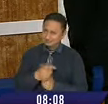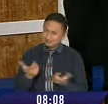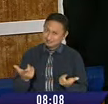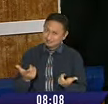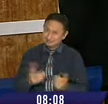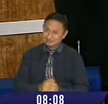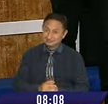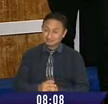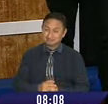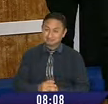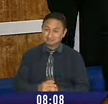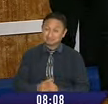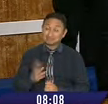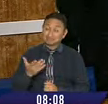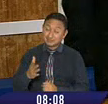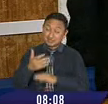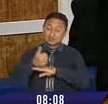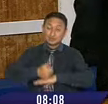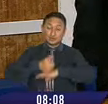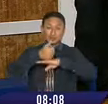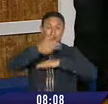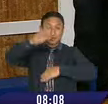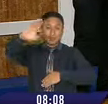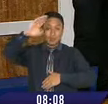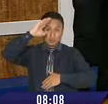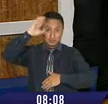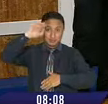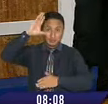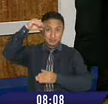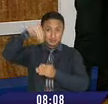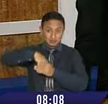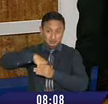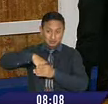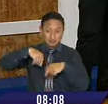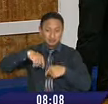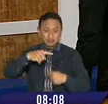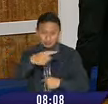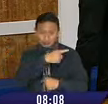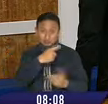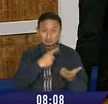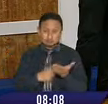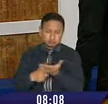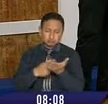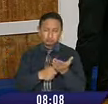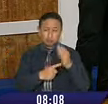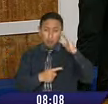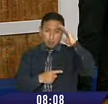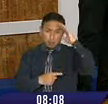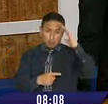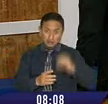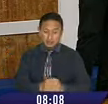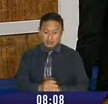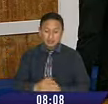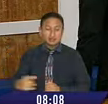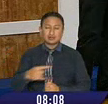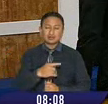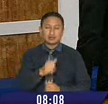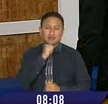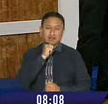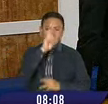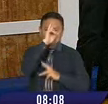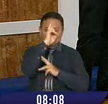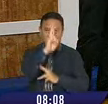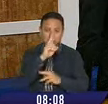ya la comandancia, a través de su entidad interna que analiza estos casos de los policías cuando